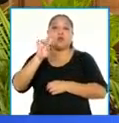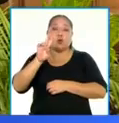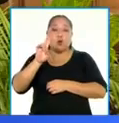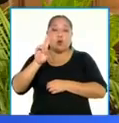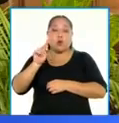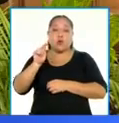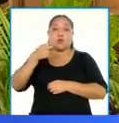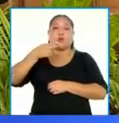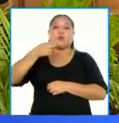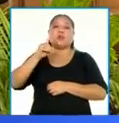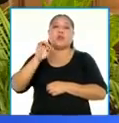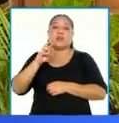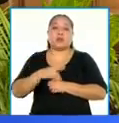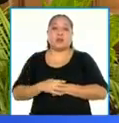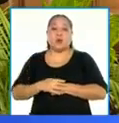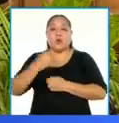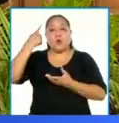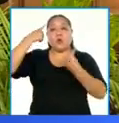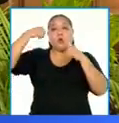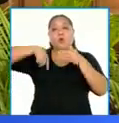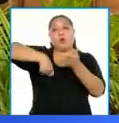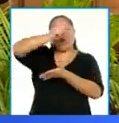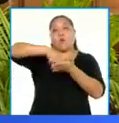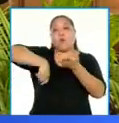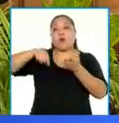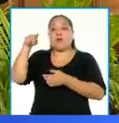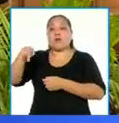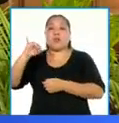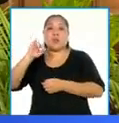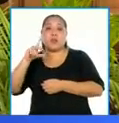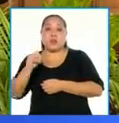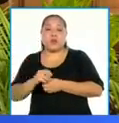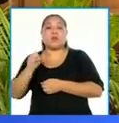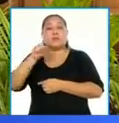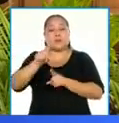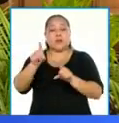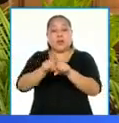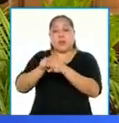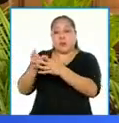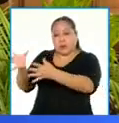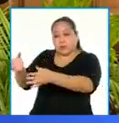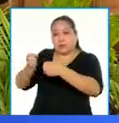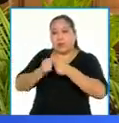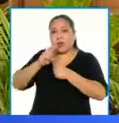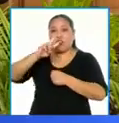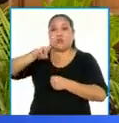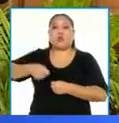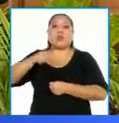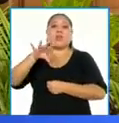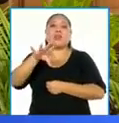un convenio en hilo para igualmente recepcionar